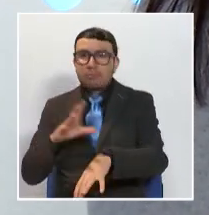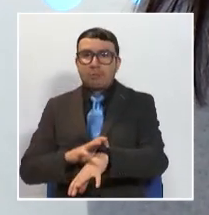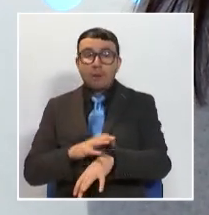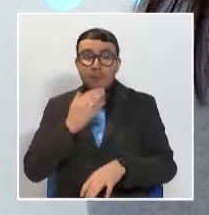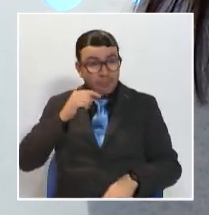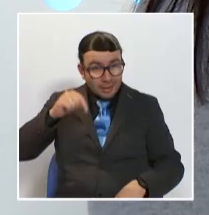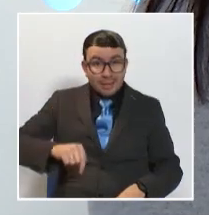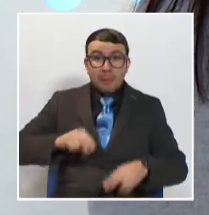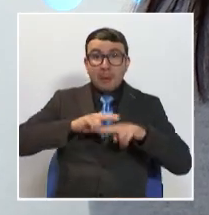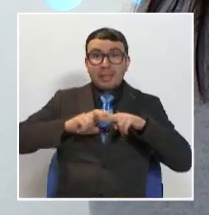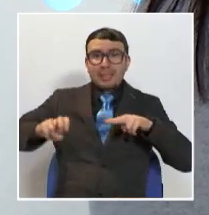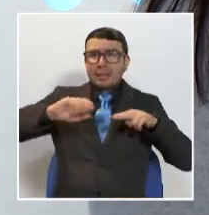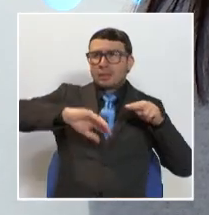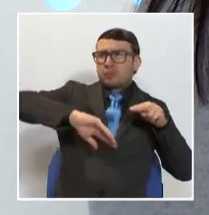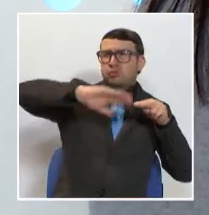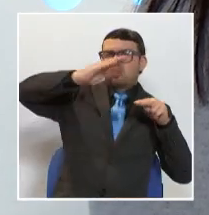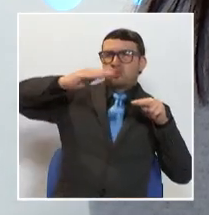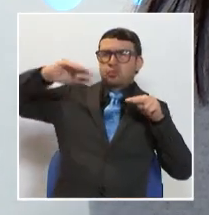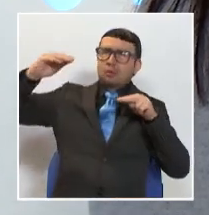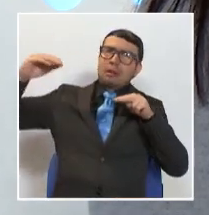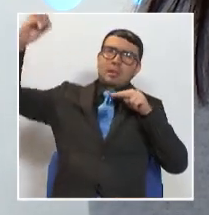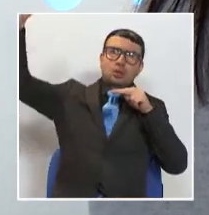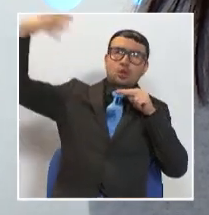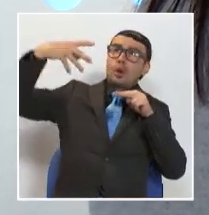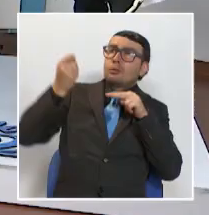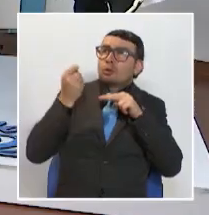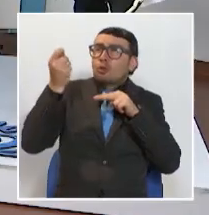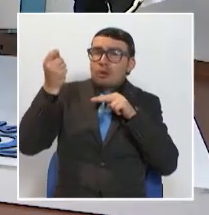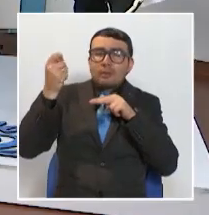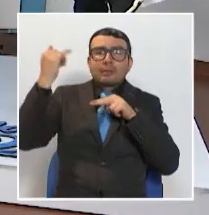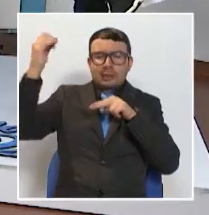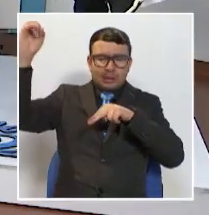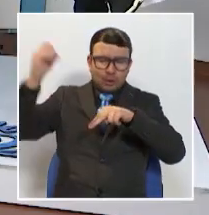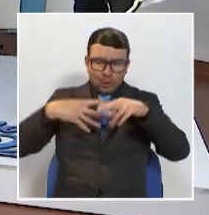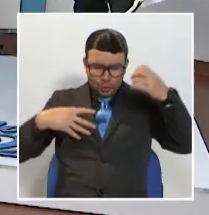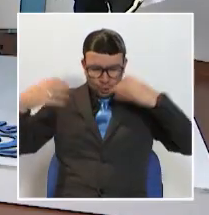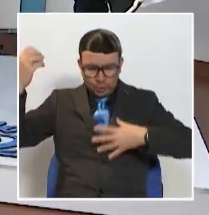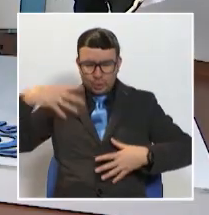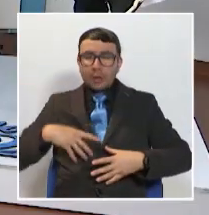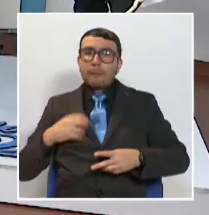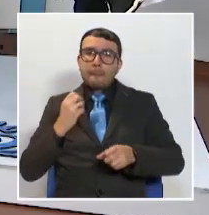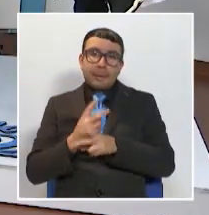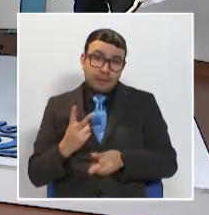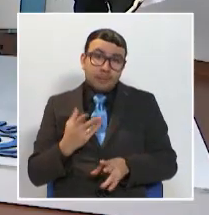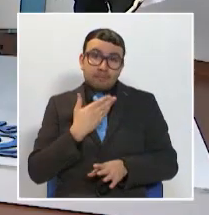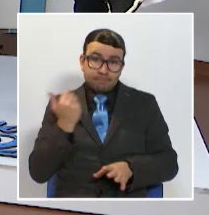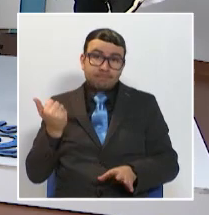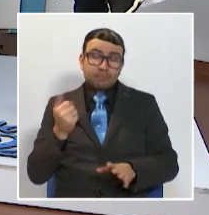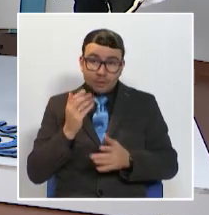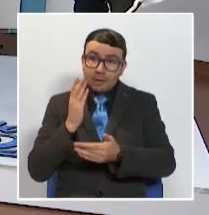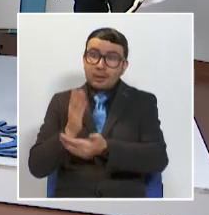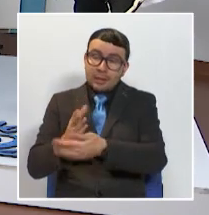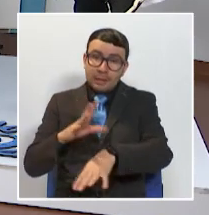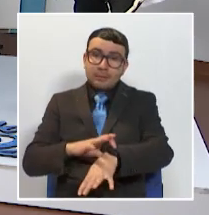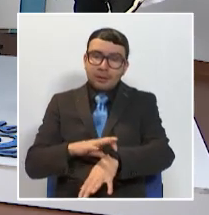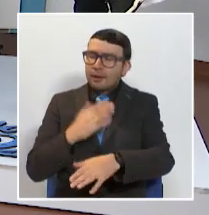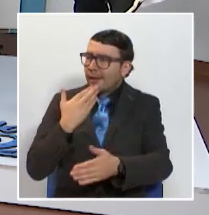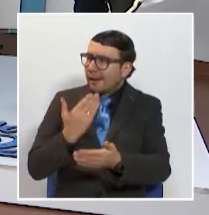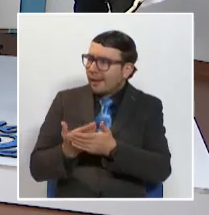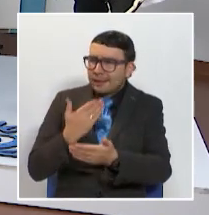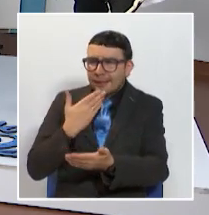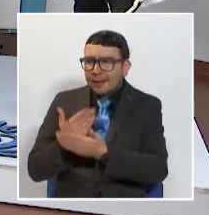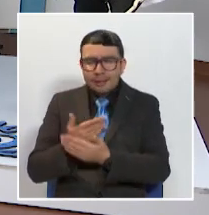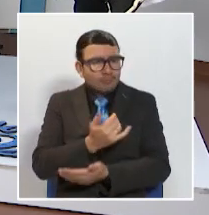la prevalencia y la incidencia de cáncer de piel es altísima. Le agradezco, doctor, por su presencia hoy en Conexión Vital, a nuestros invitados también muchas gracias